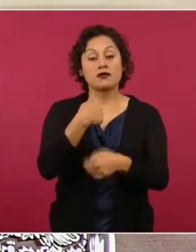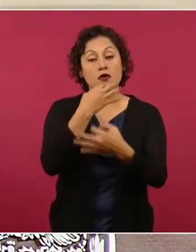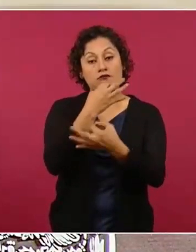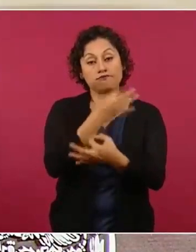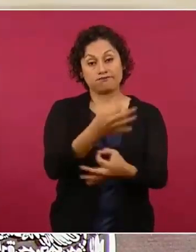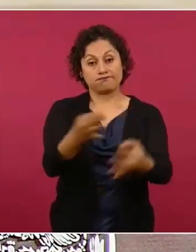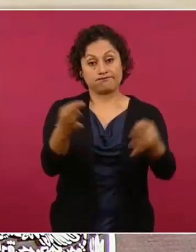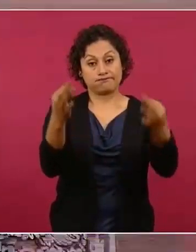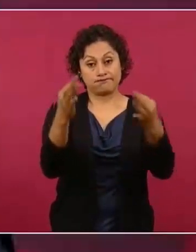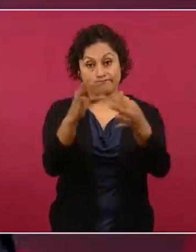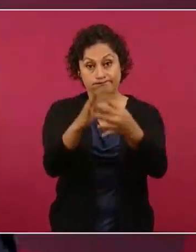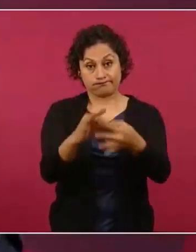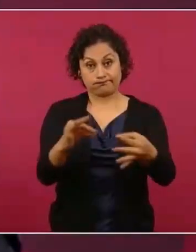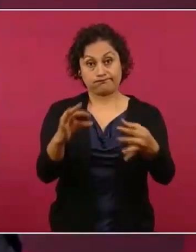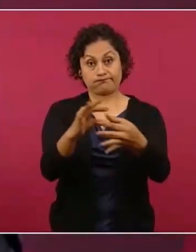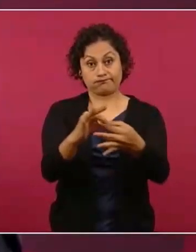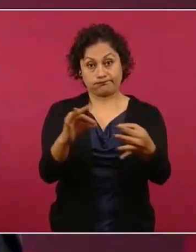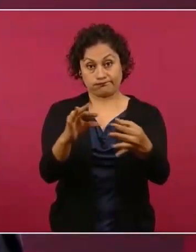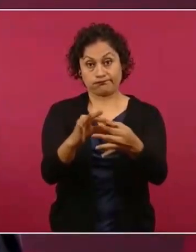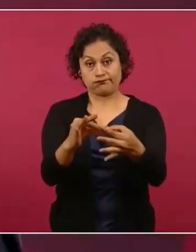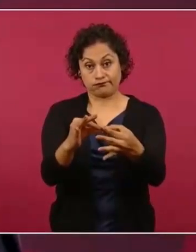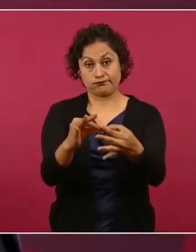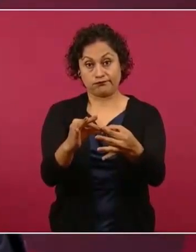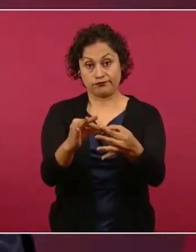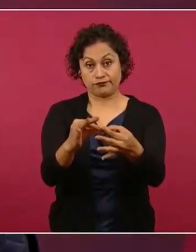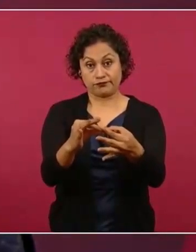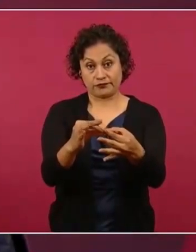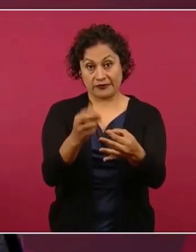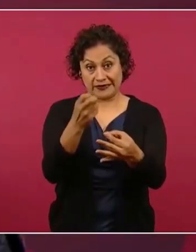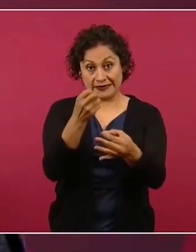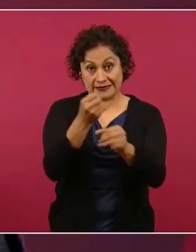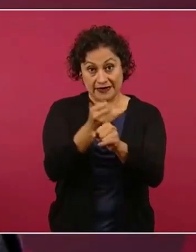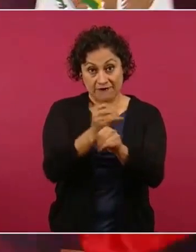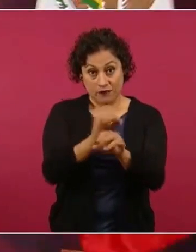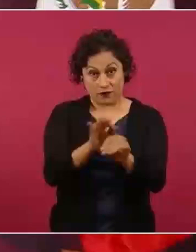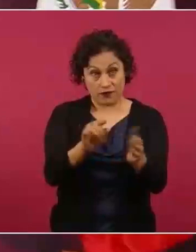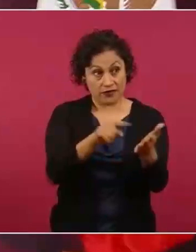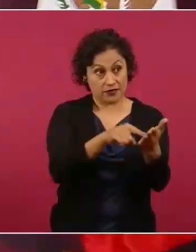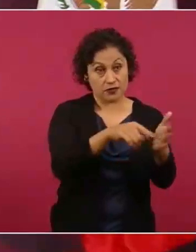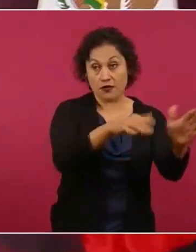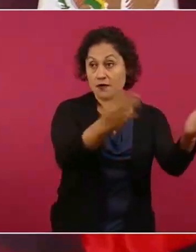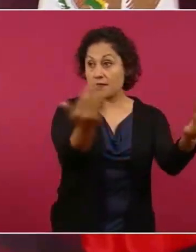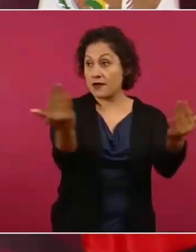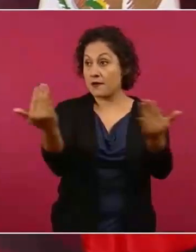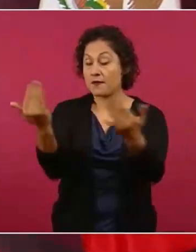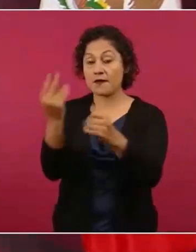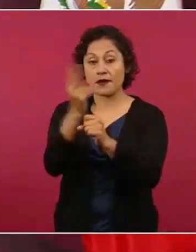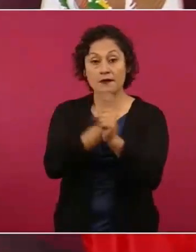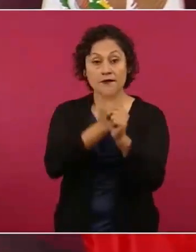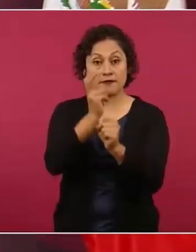de que esa marcha que están convocando